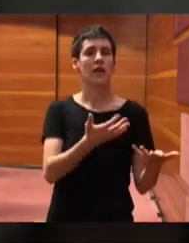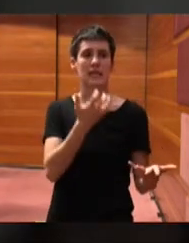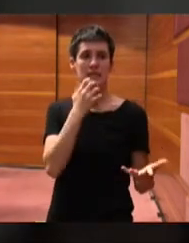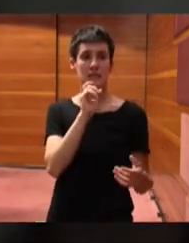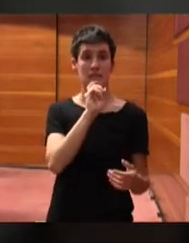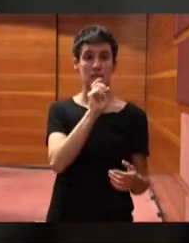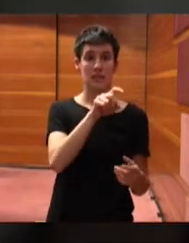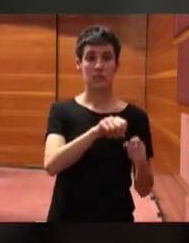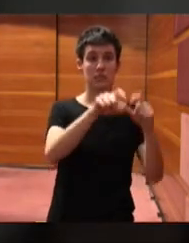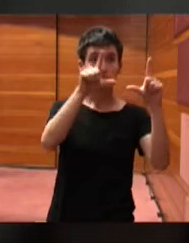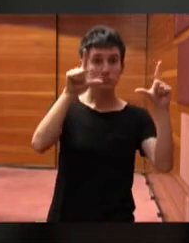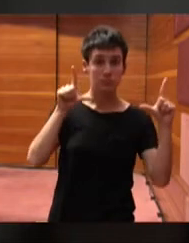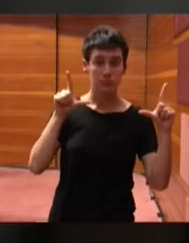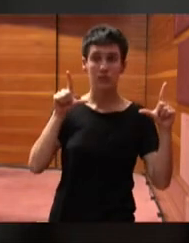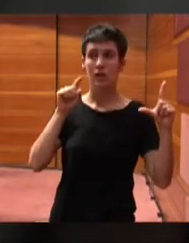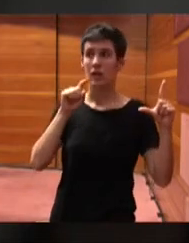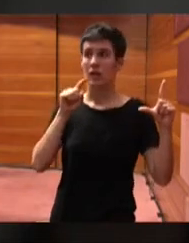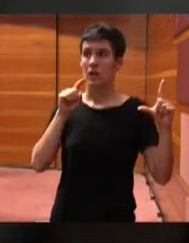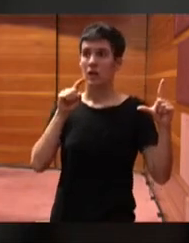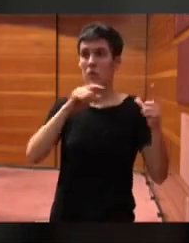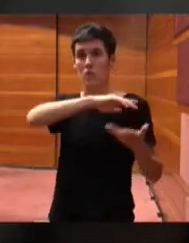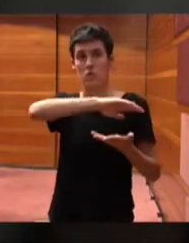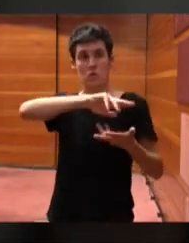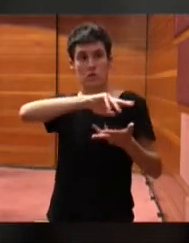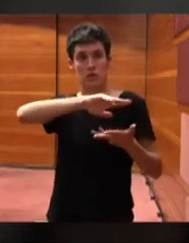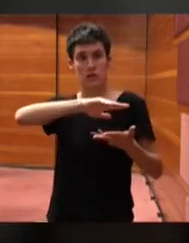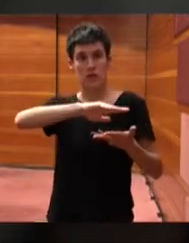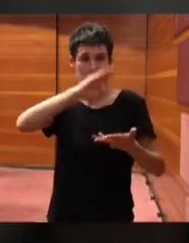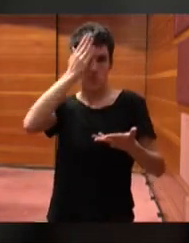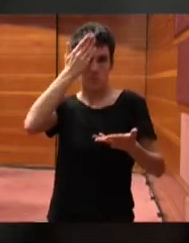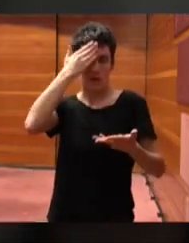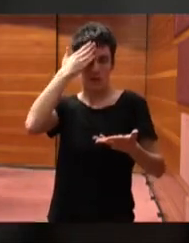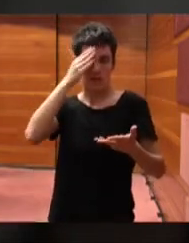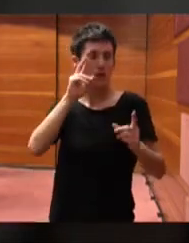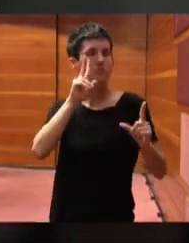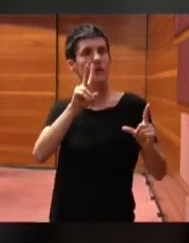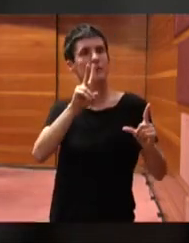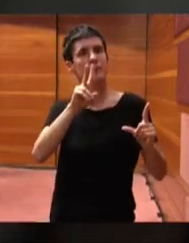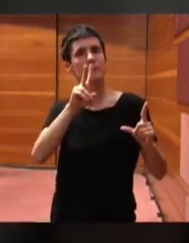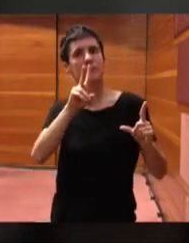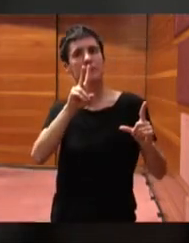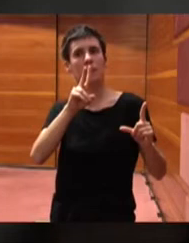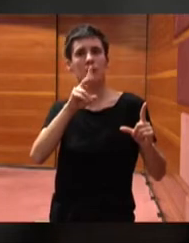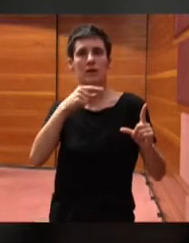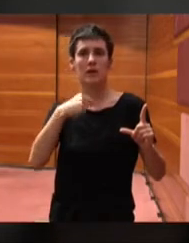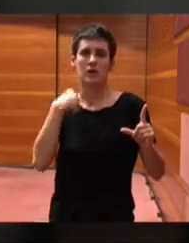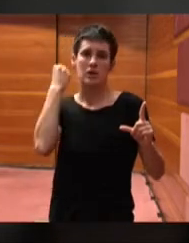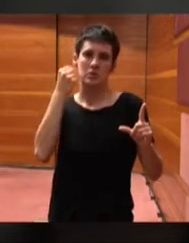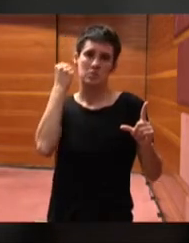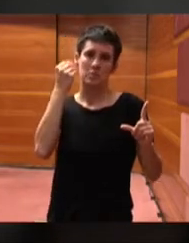entrado, veríamos que aparte de que las noticias que pone en portada no son las que más le hubiera gustado tener al diputado